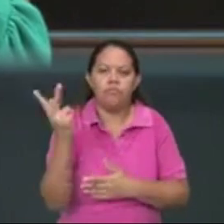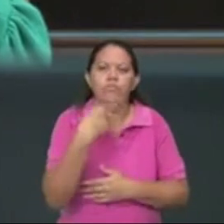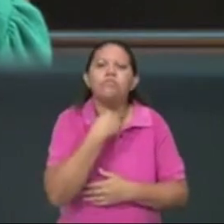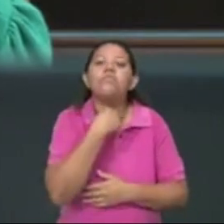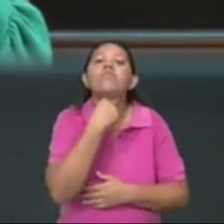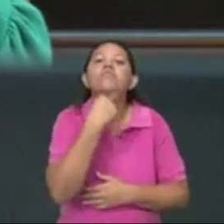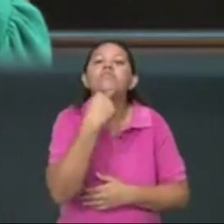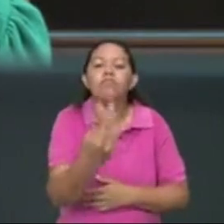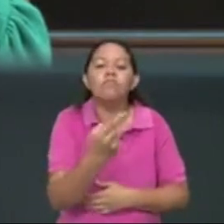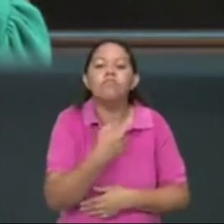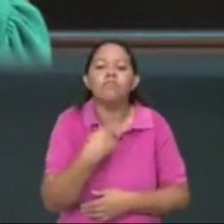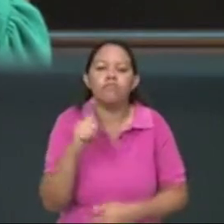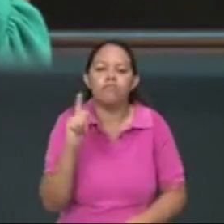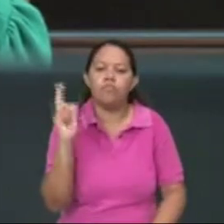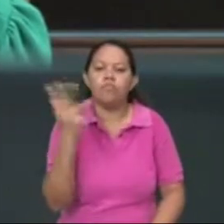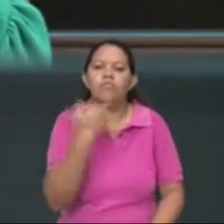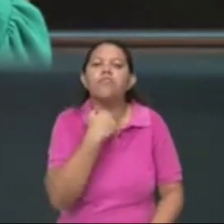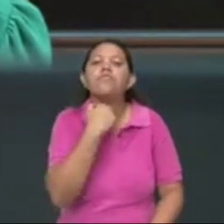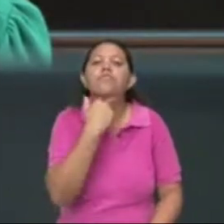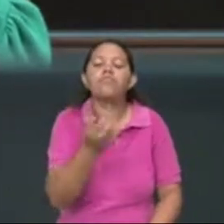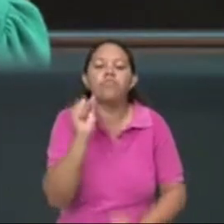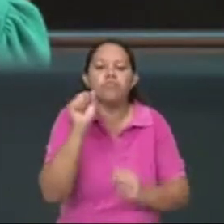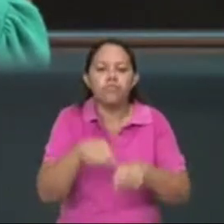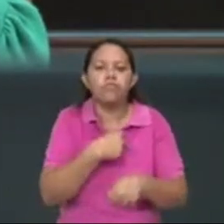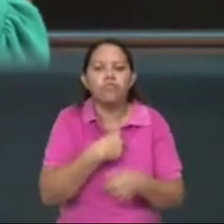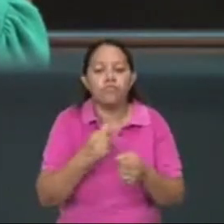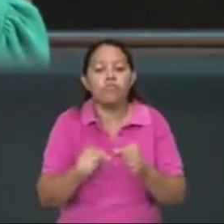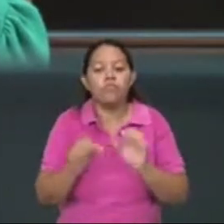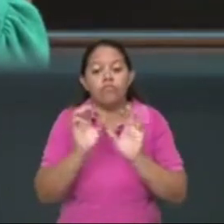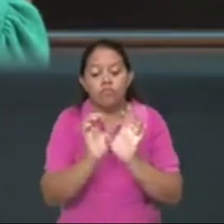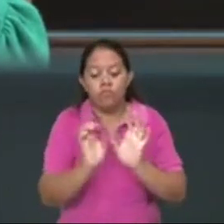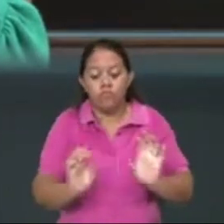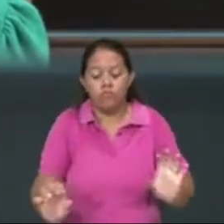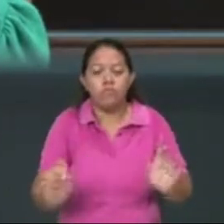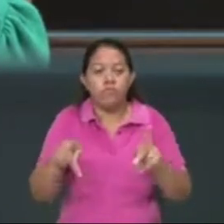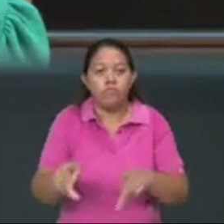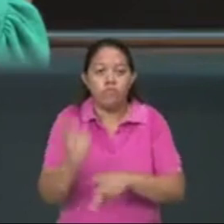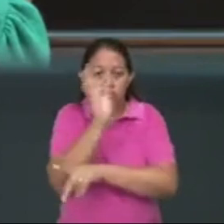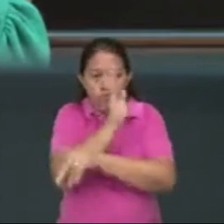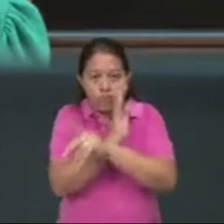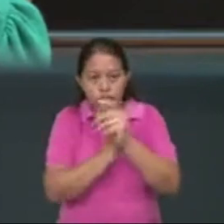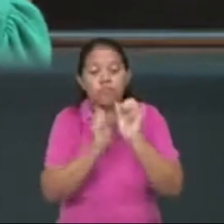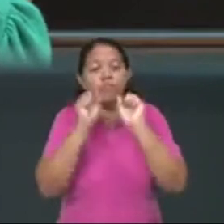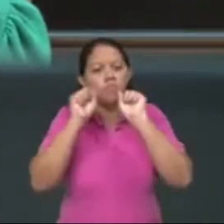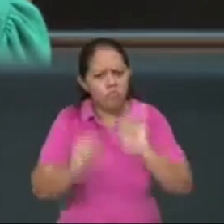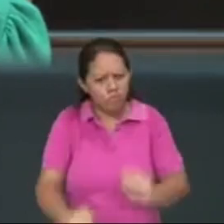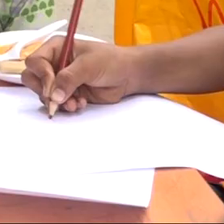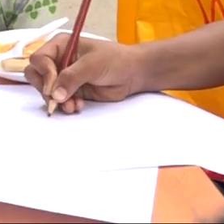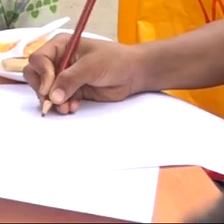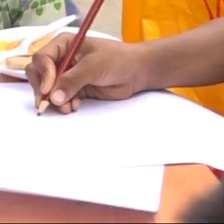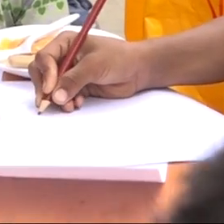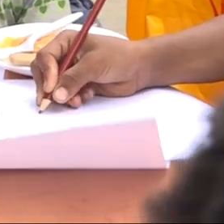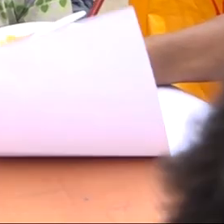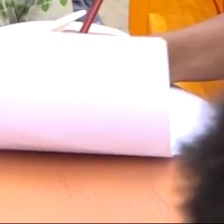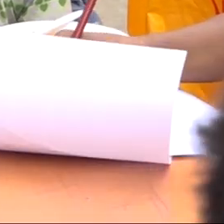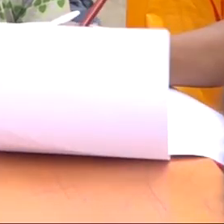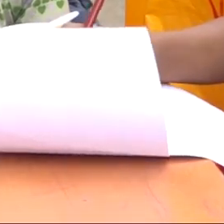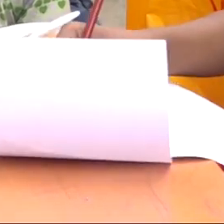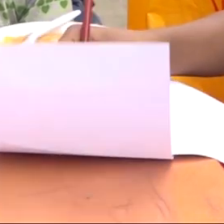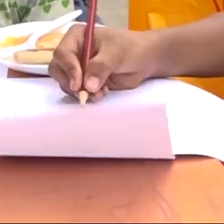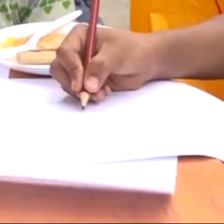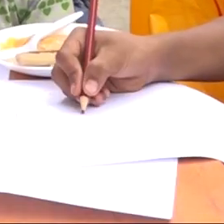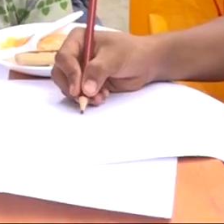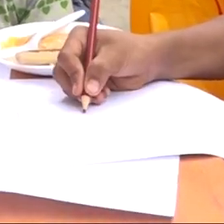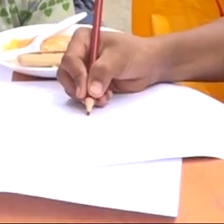Voz reconoce y hace realidad que los niños y niñas con discapacidad tienen los mismos derechos que los